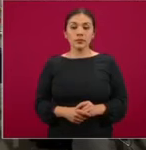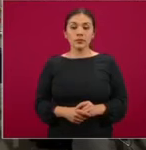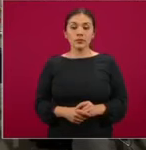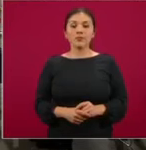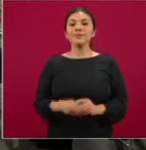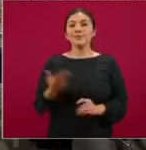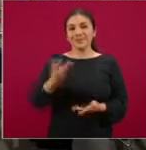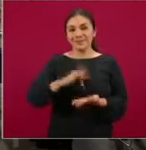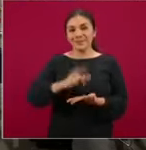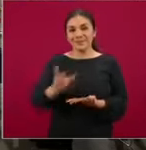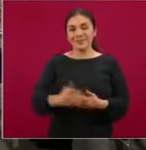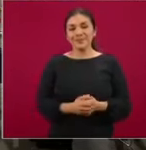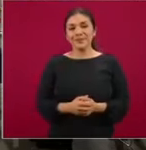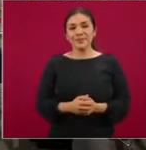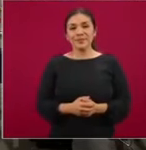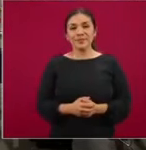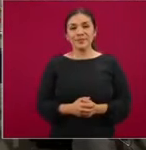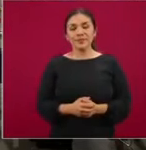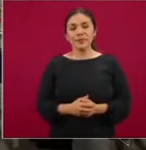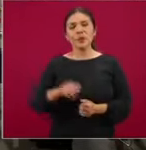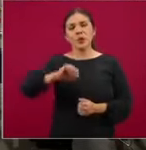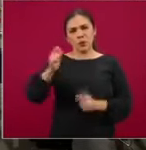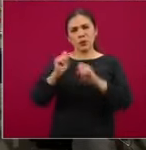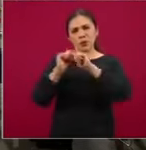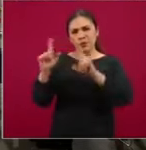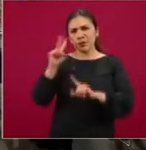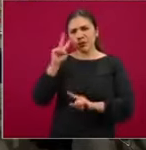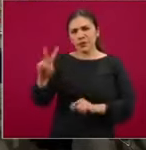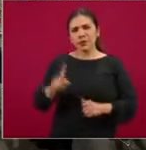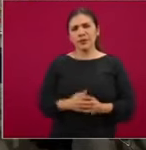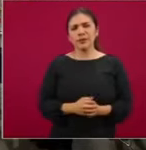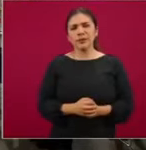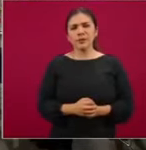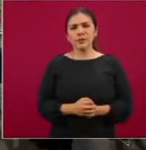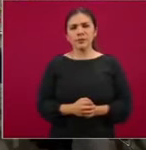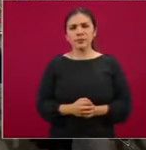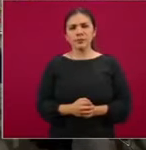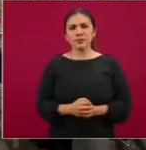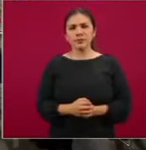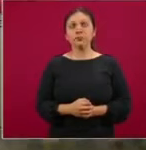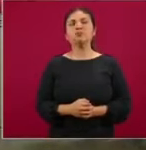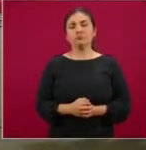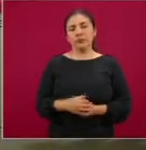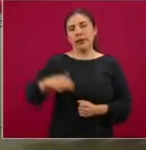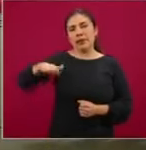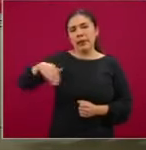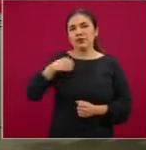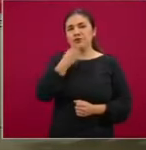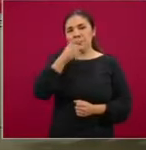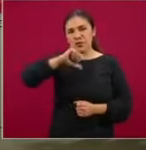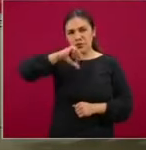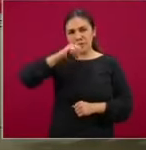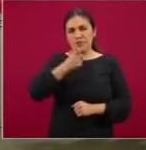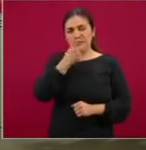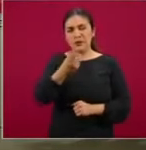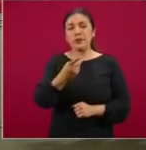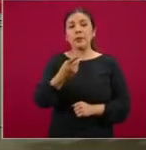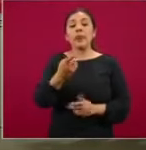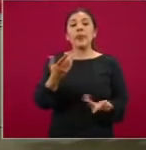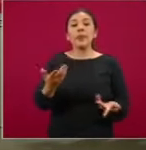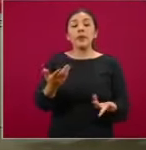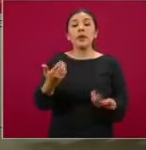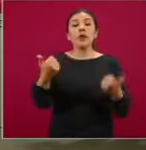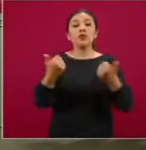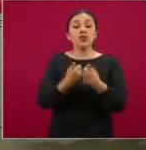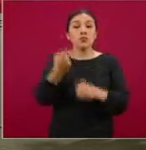Muchas gracias. Siguiente, por favor. Bueno, como comentábamos el día de hoy, a partir de una